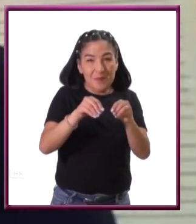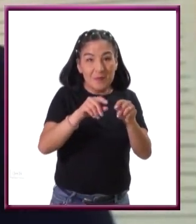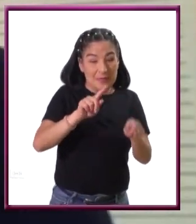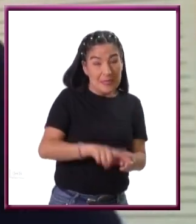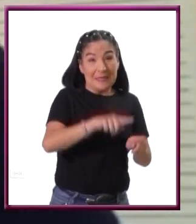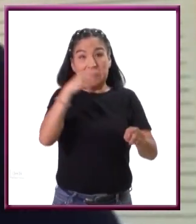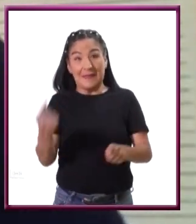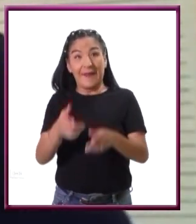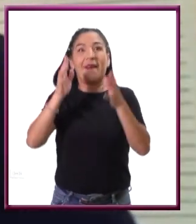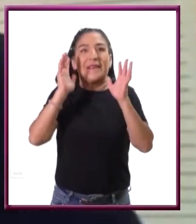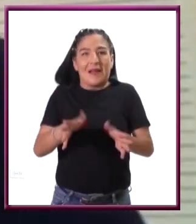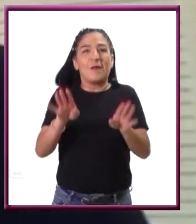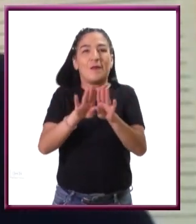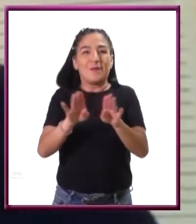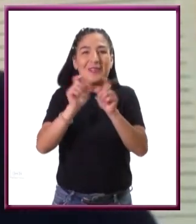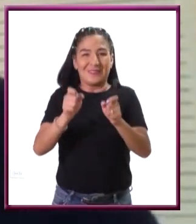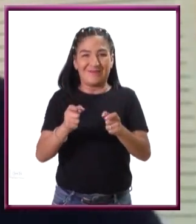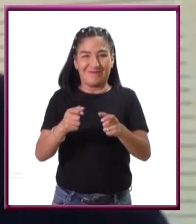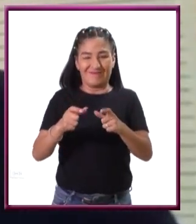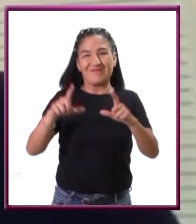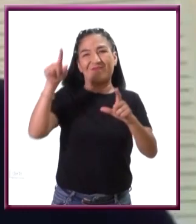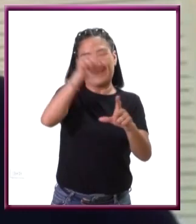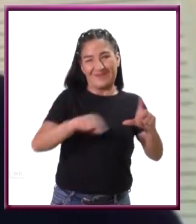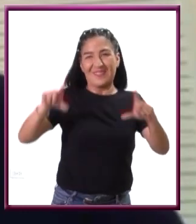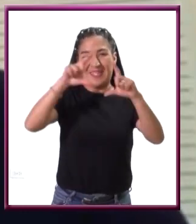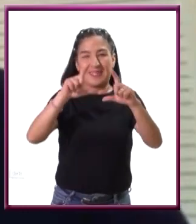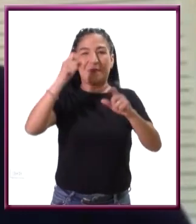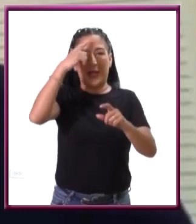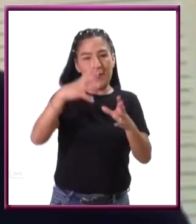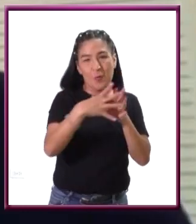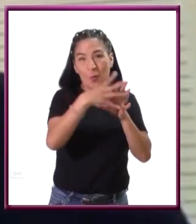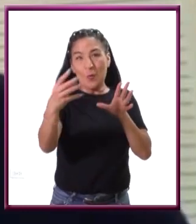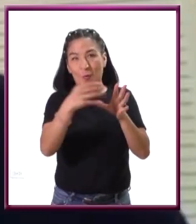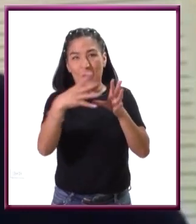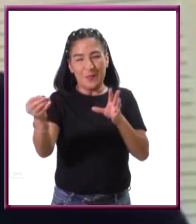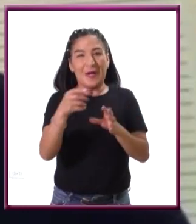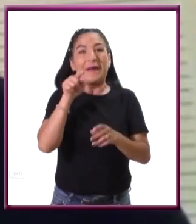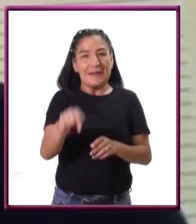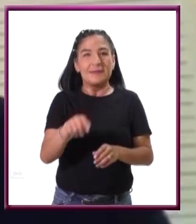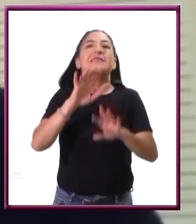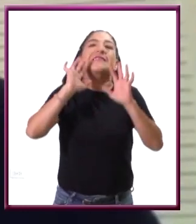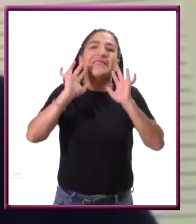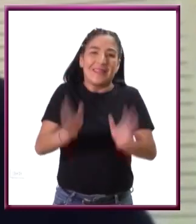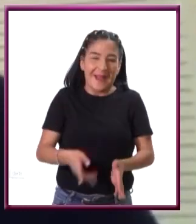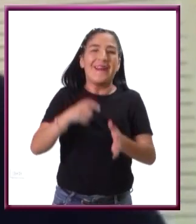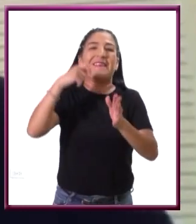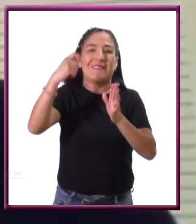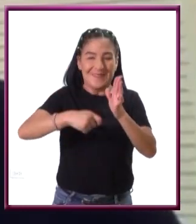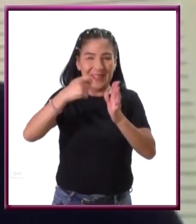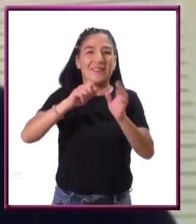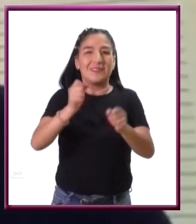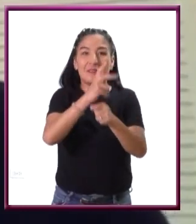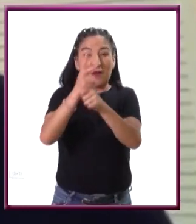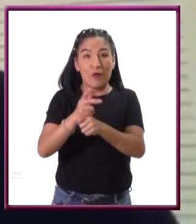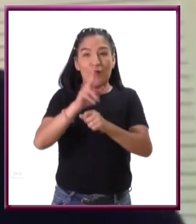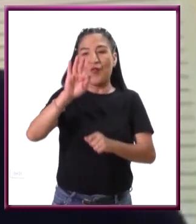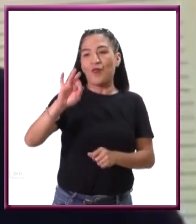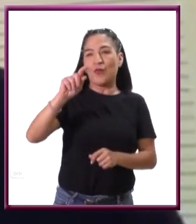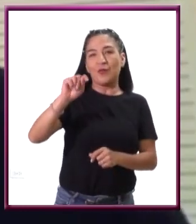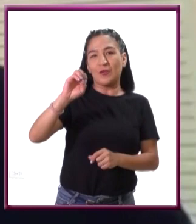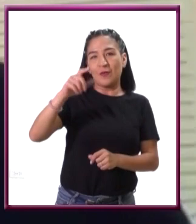video, como decía yo, estas cintas magnéticas, ahí sí ya tenemos un video tal cual, porque ya no son los fotogramas, ya es